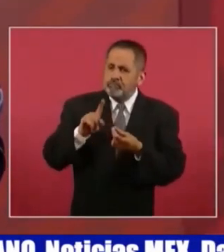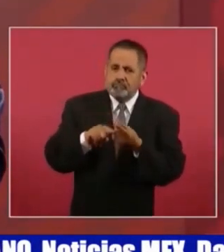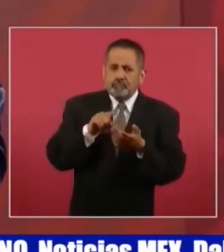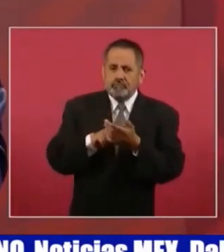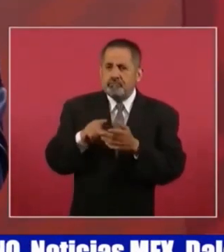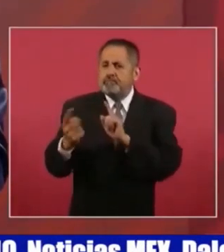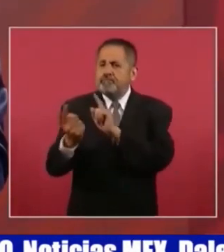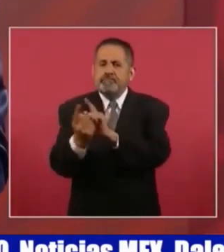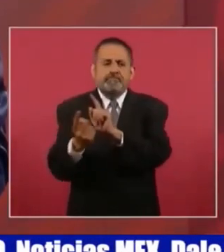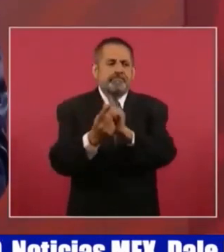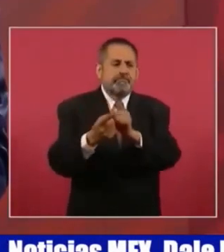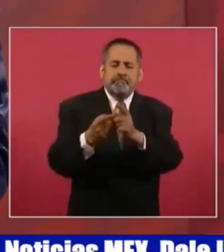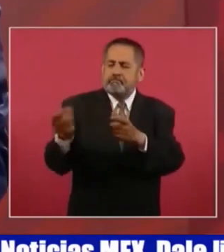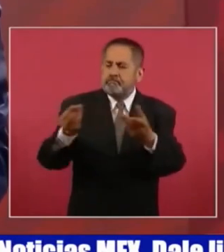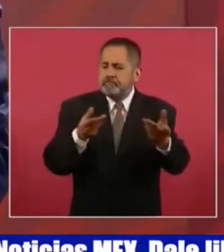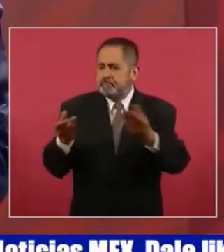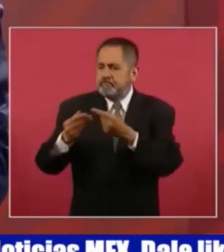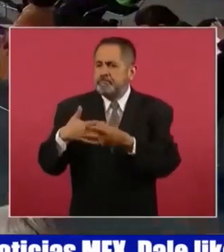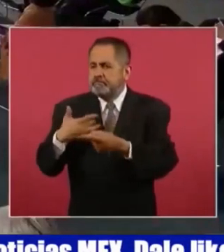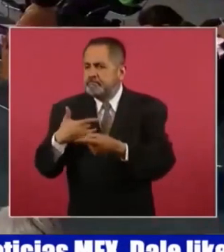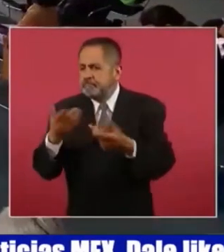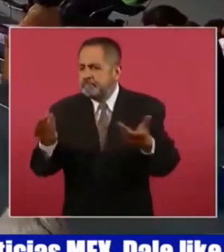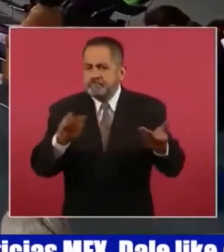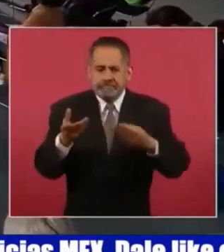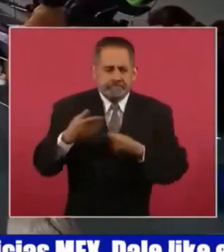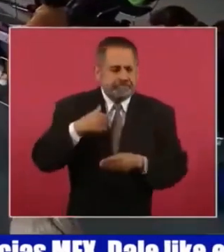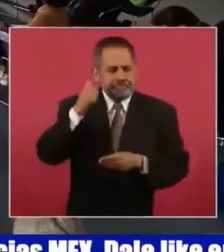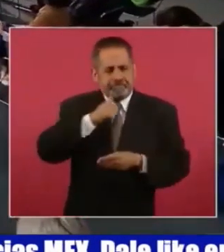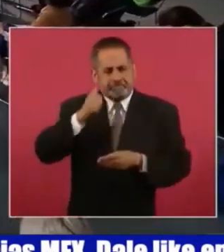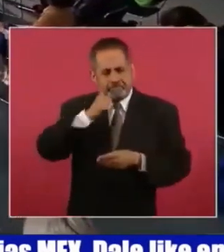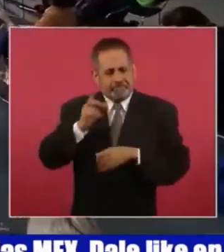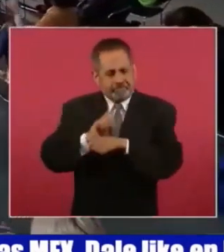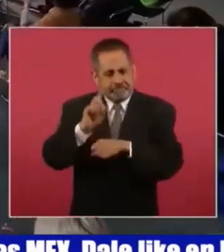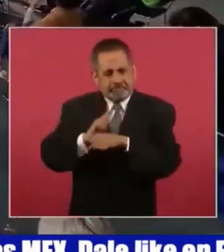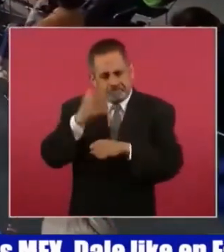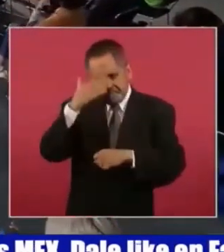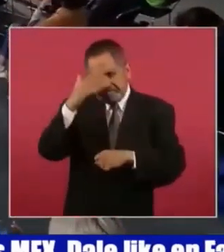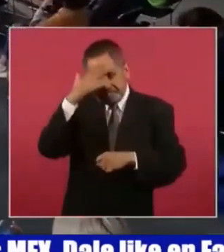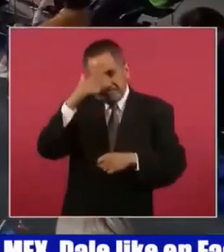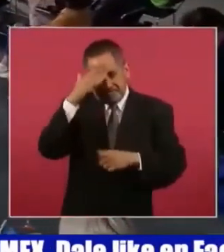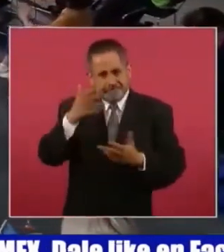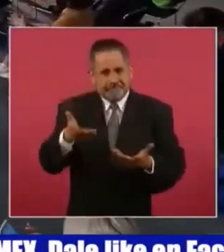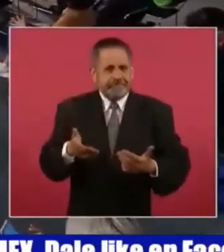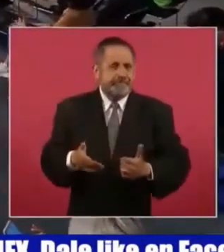recogemos los sentimientos de la gente todo el tiempo.